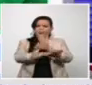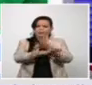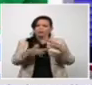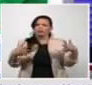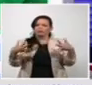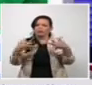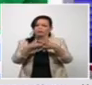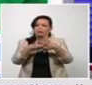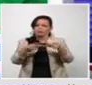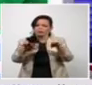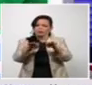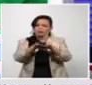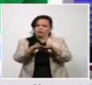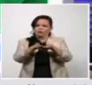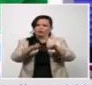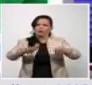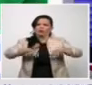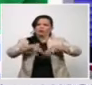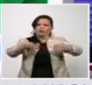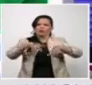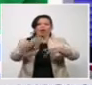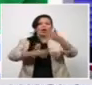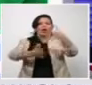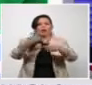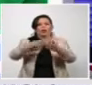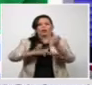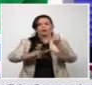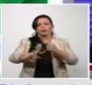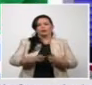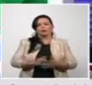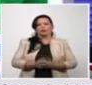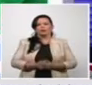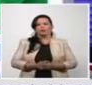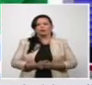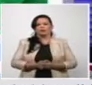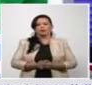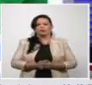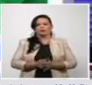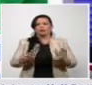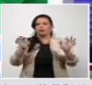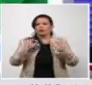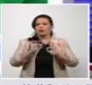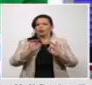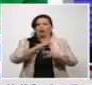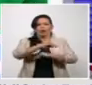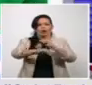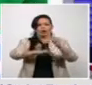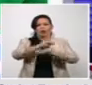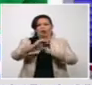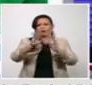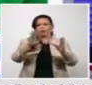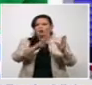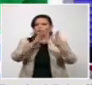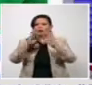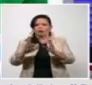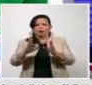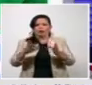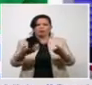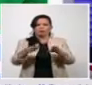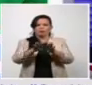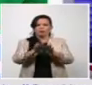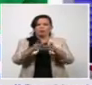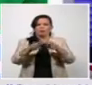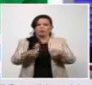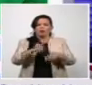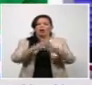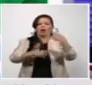hay municipios, hay provincias que todavía no están en la etapa de transmisión autóctona limitada, pero sin embargo hay municipios que